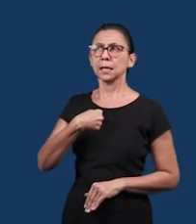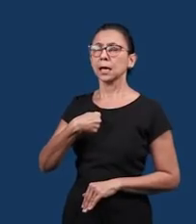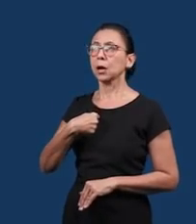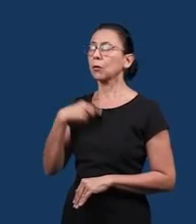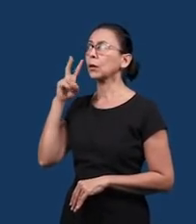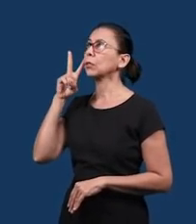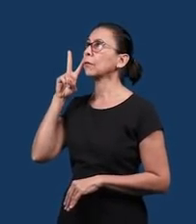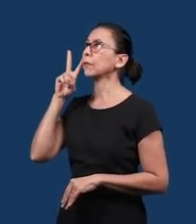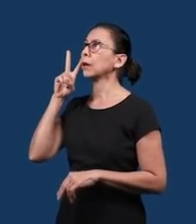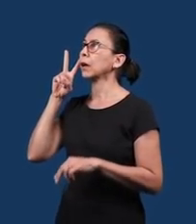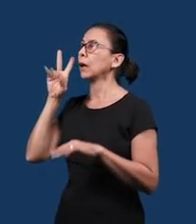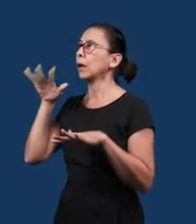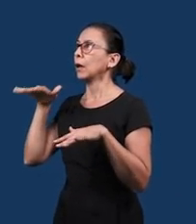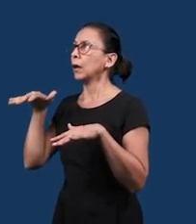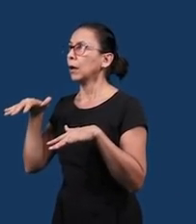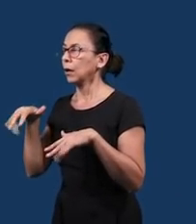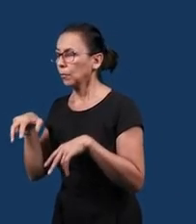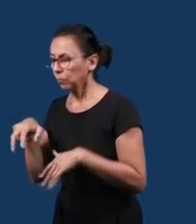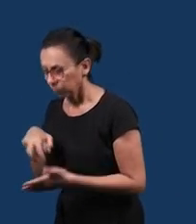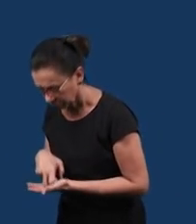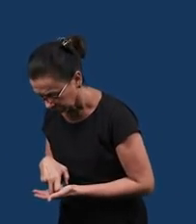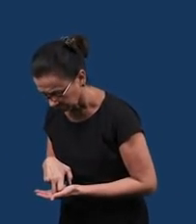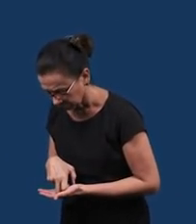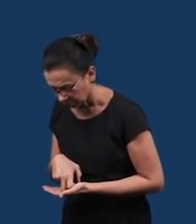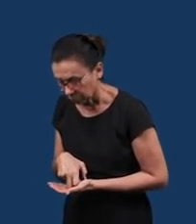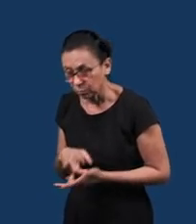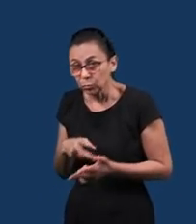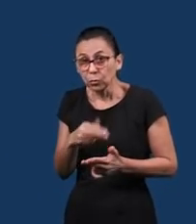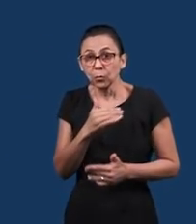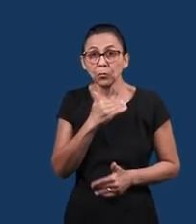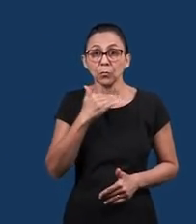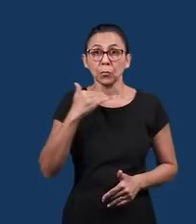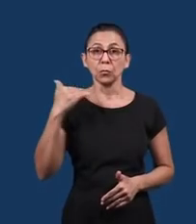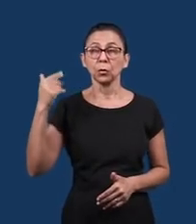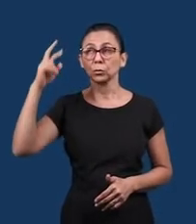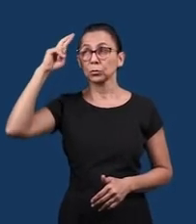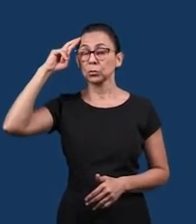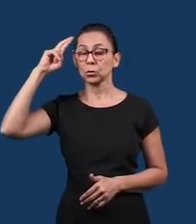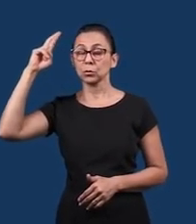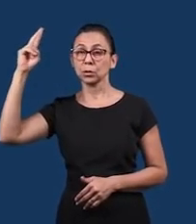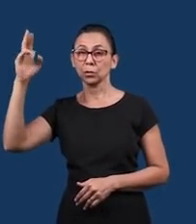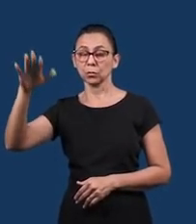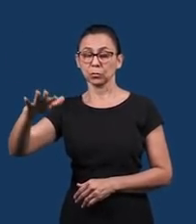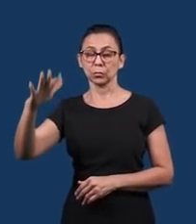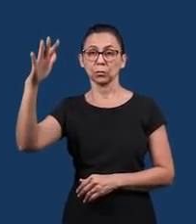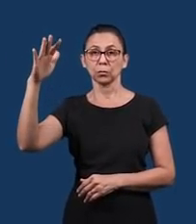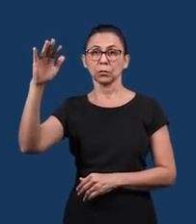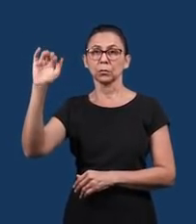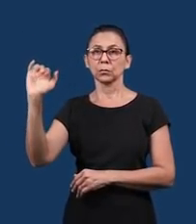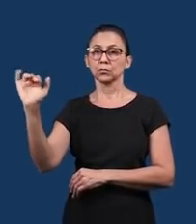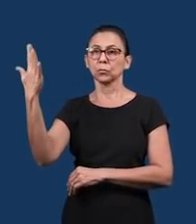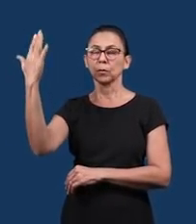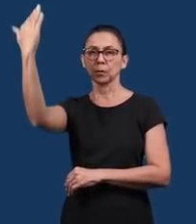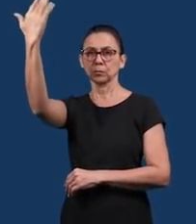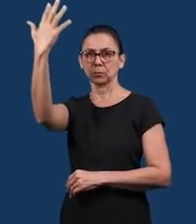Cuando le vi, caí como muerto a sus pies, y él puso su diestra sobre mí, diciéndome: no temas, yo soy